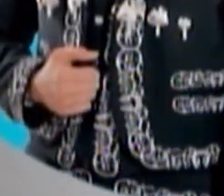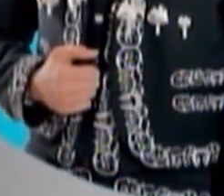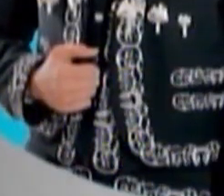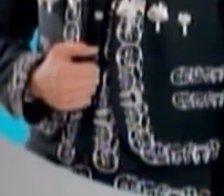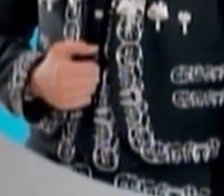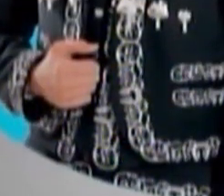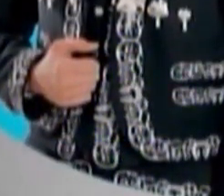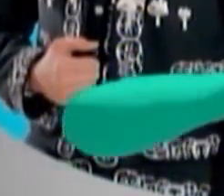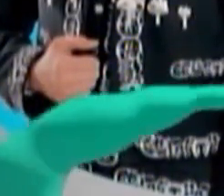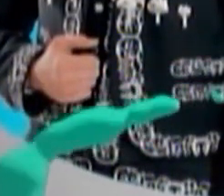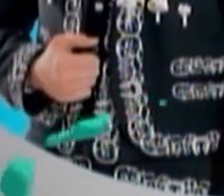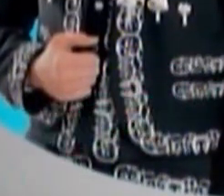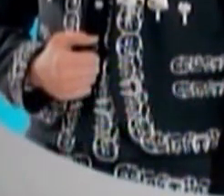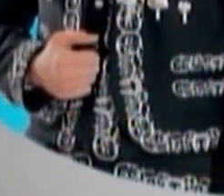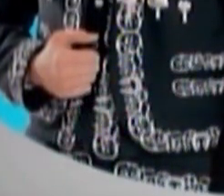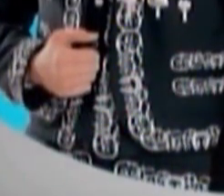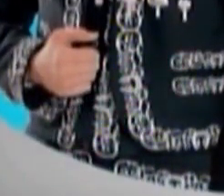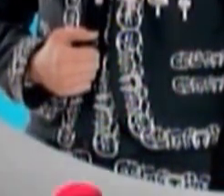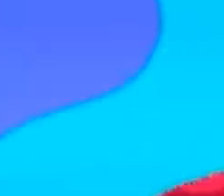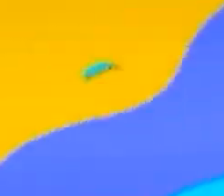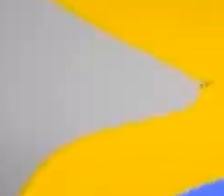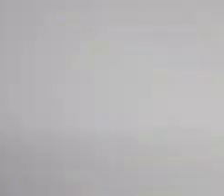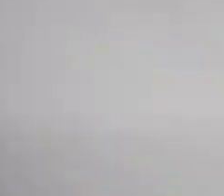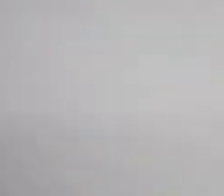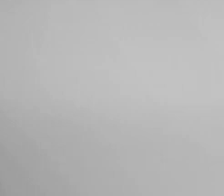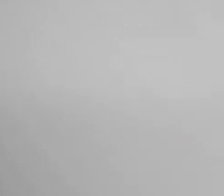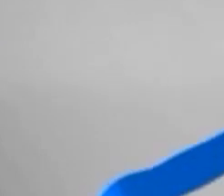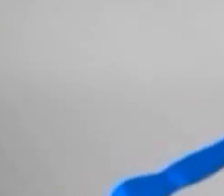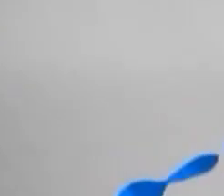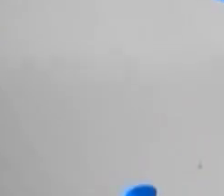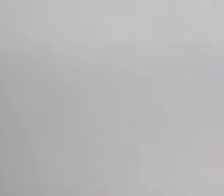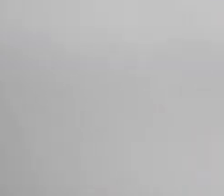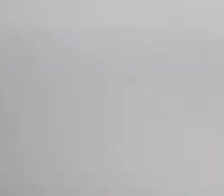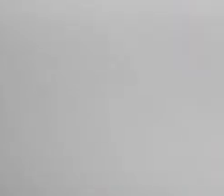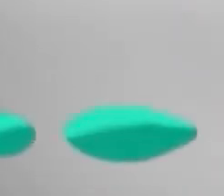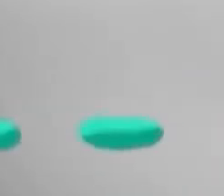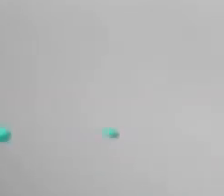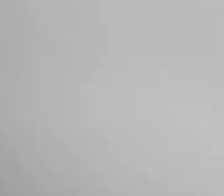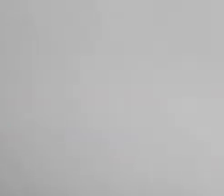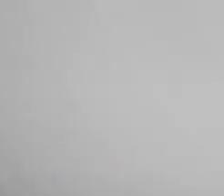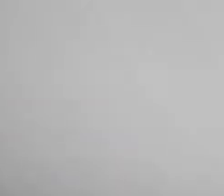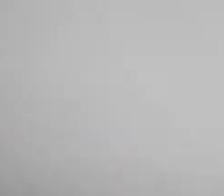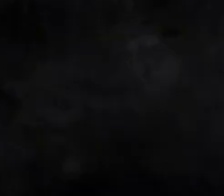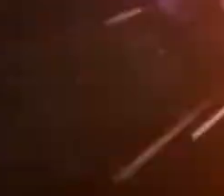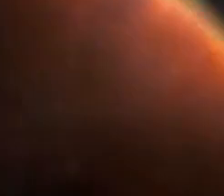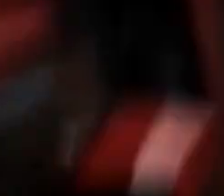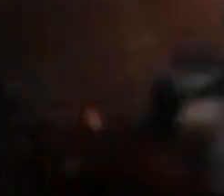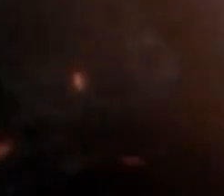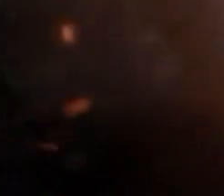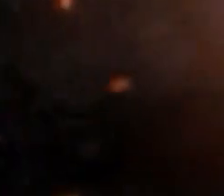del mariachi, a las 8:30 de la noche, Canal 1.